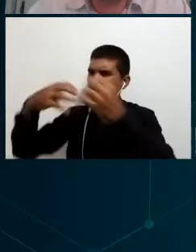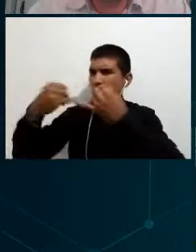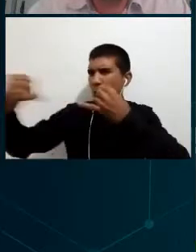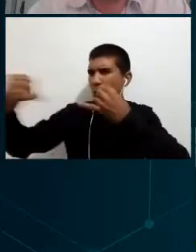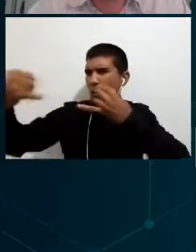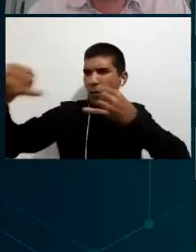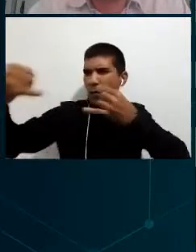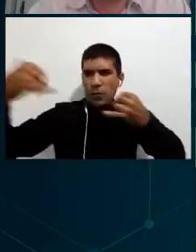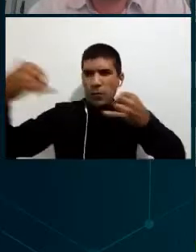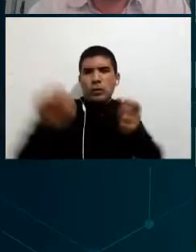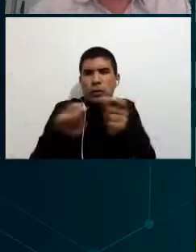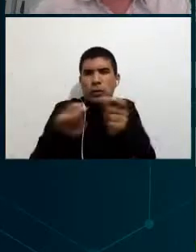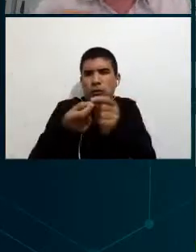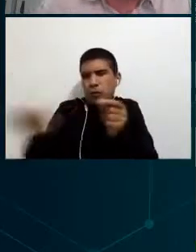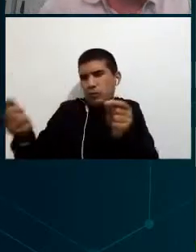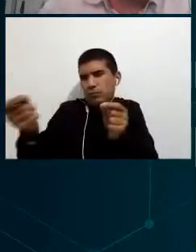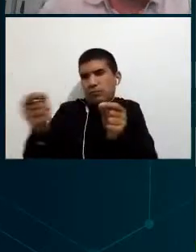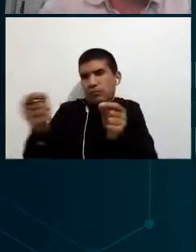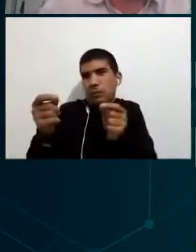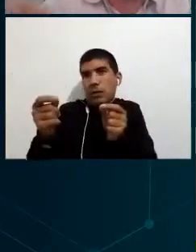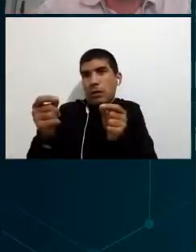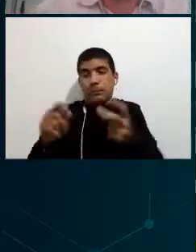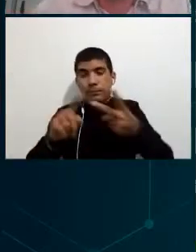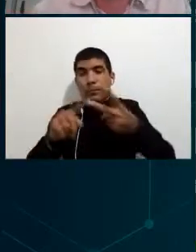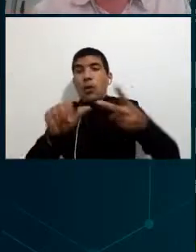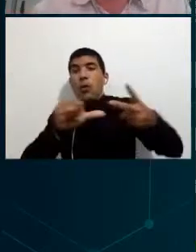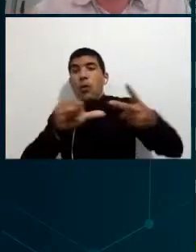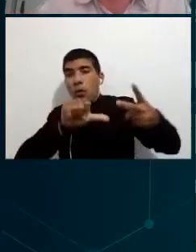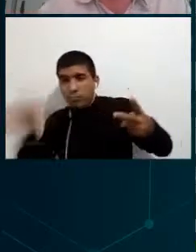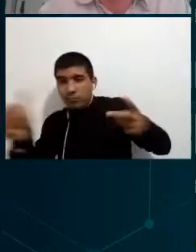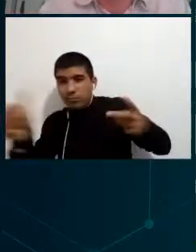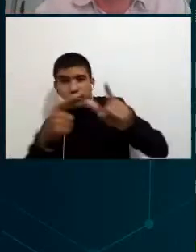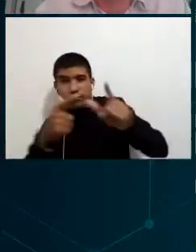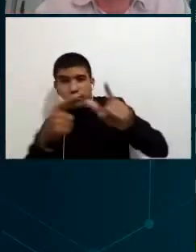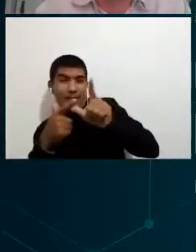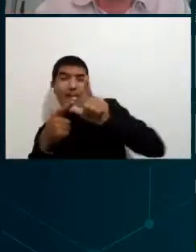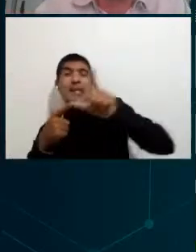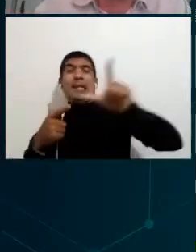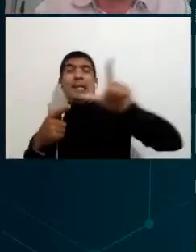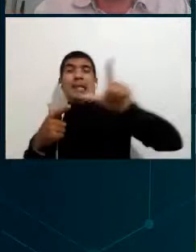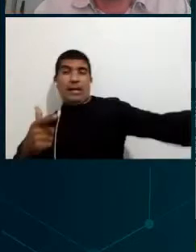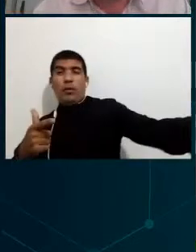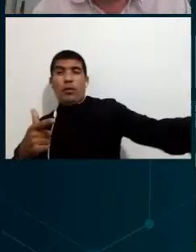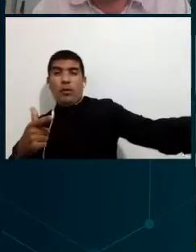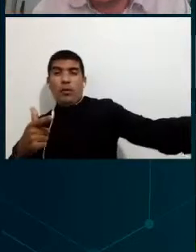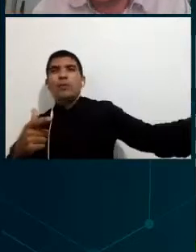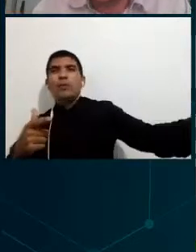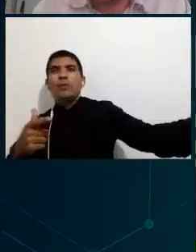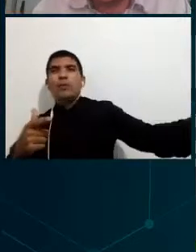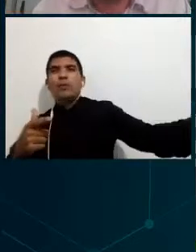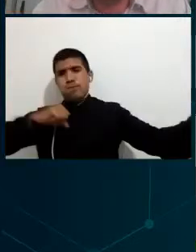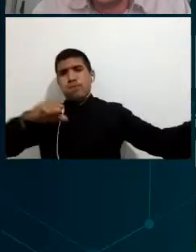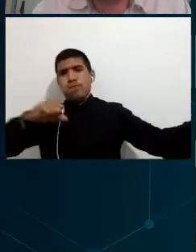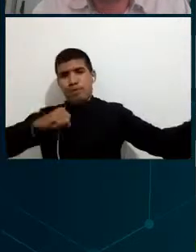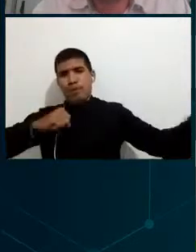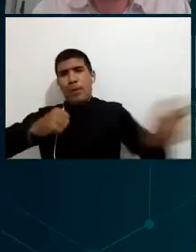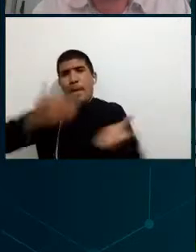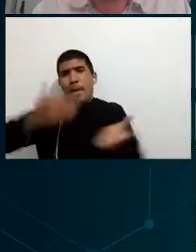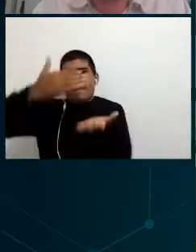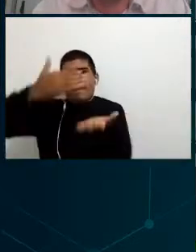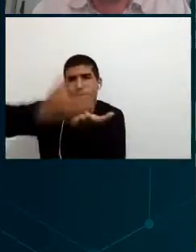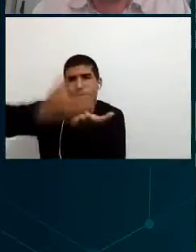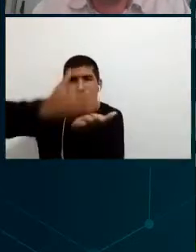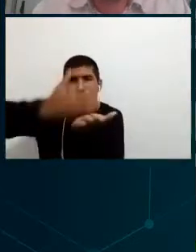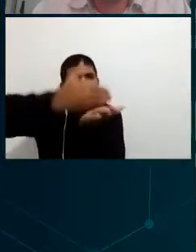del IED1 al IED2 va a pasar por diferentes subestaciones. Entonces, hay una conexión en fibra